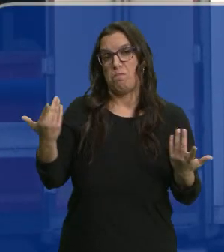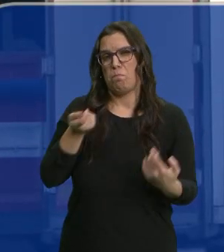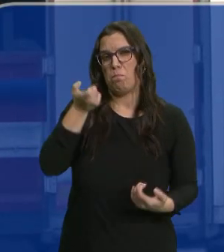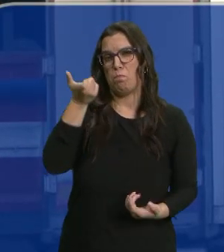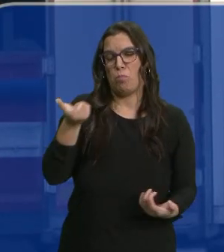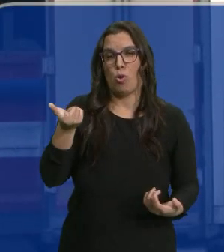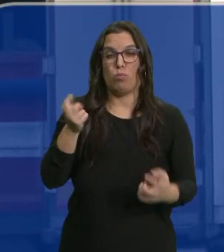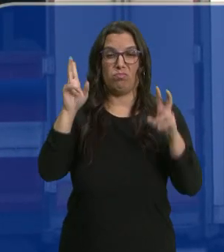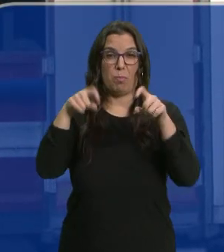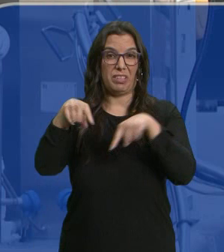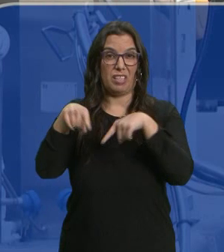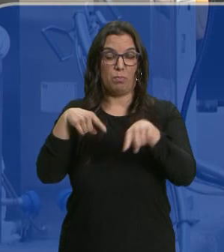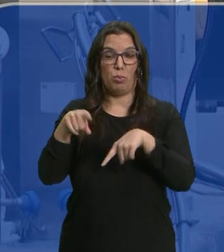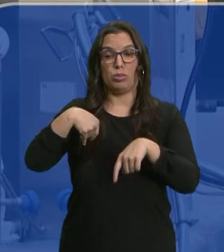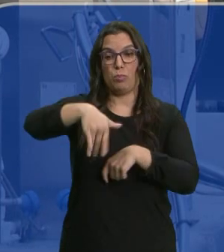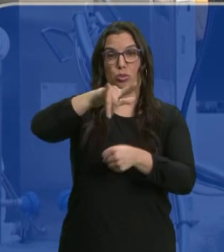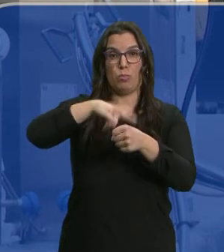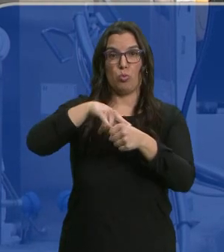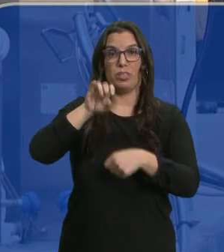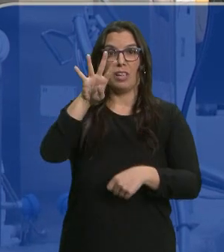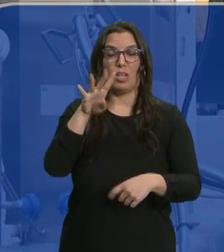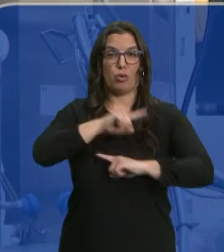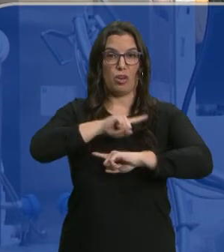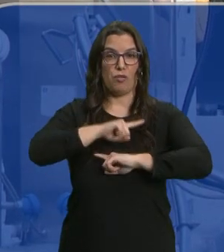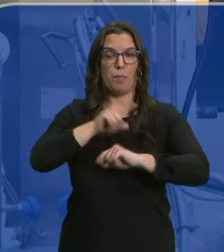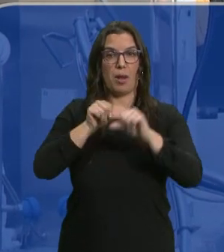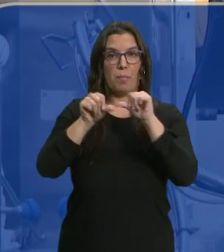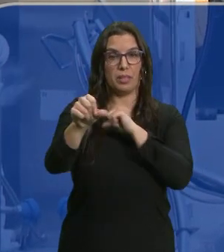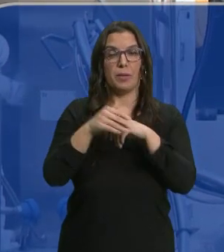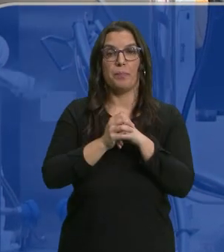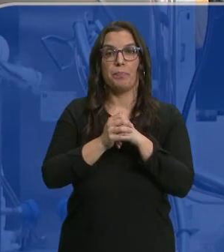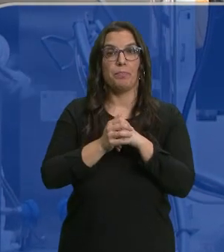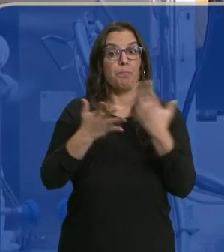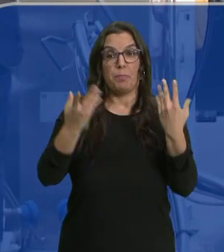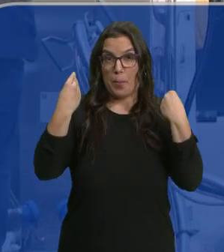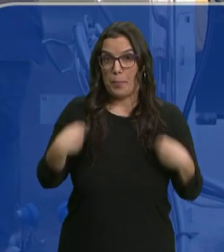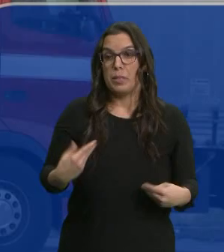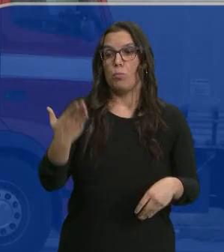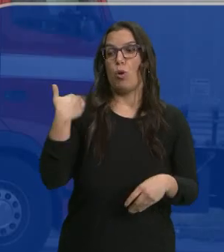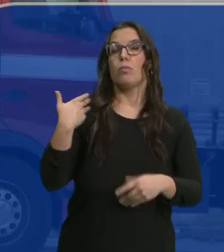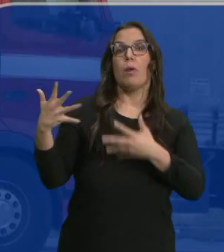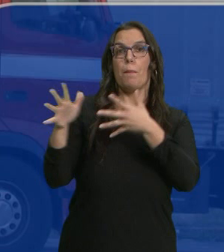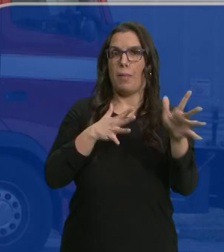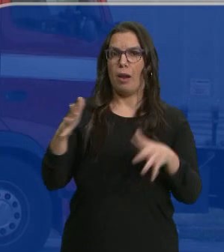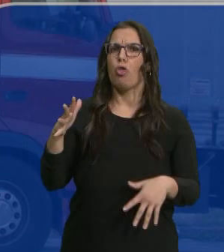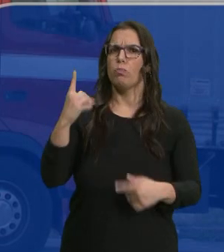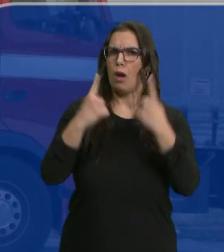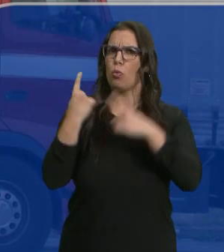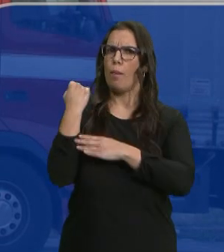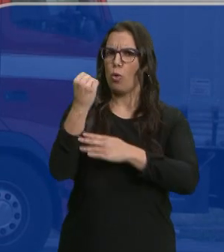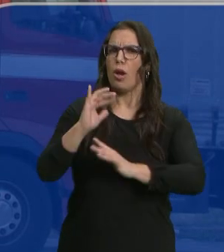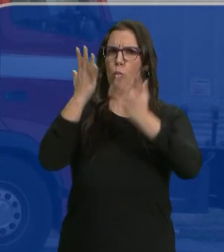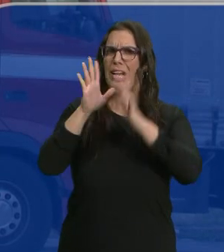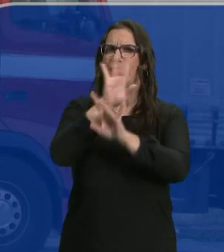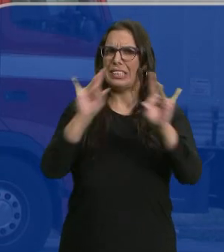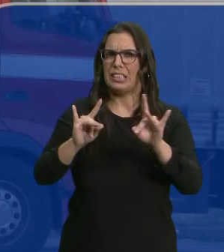en el transporte a partir del lunes 14 de noviembre. Los mismos que el pasado mes de marzo sí que secundaron esa